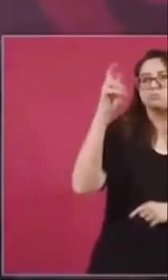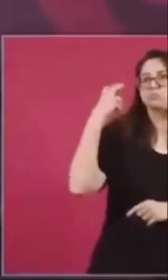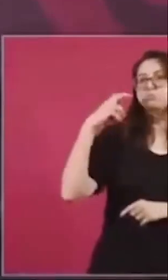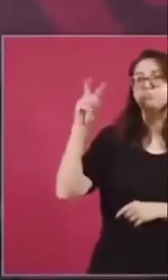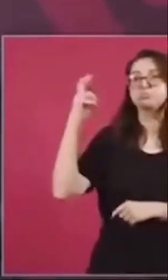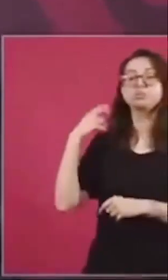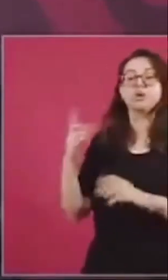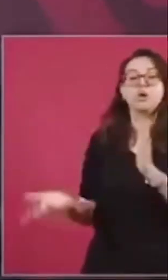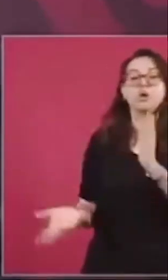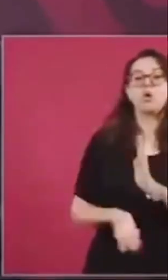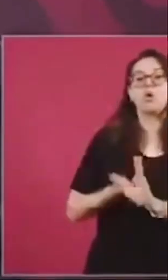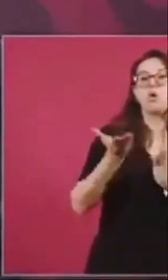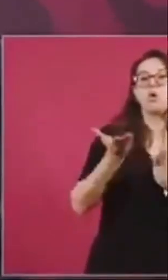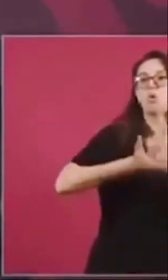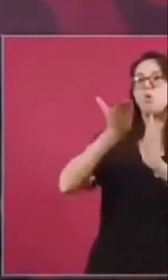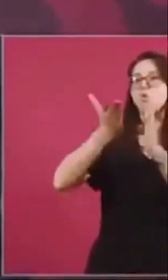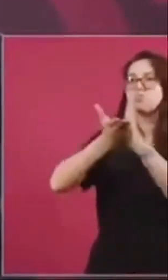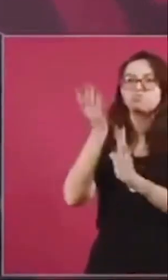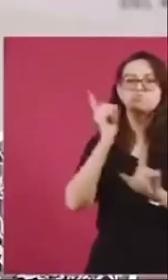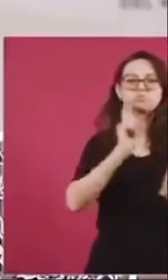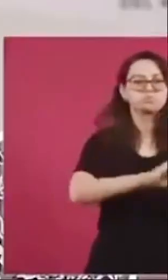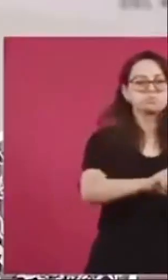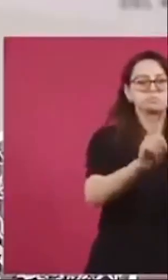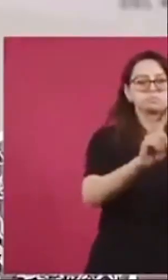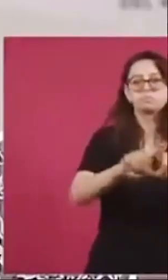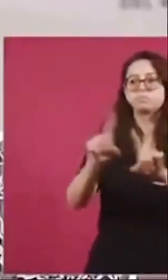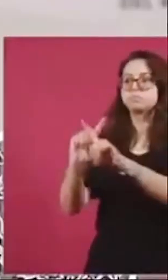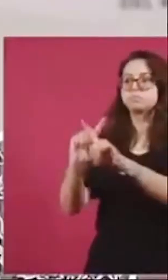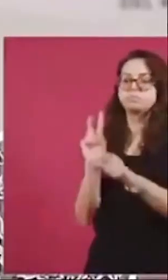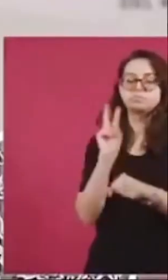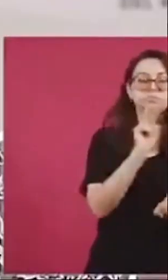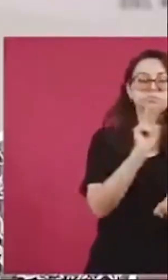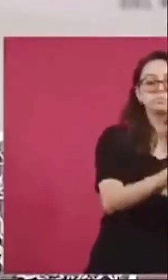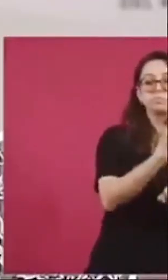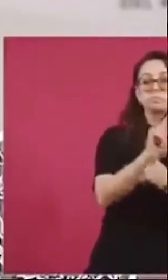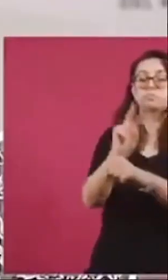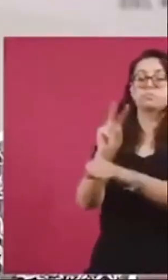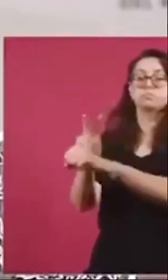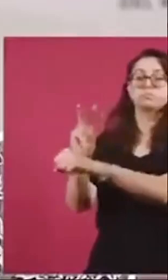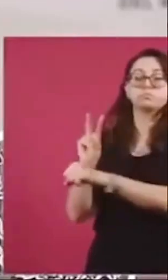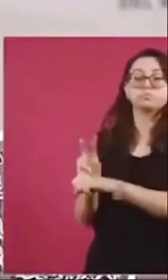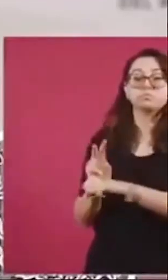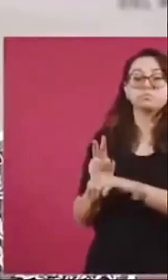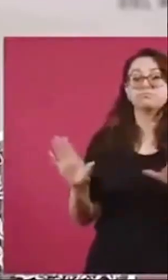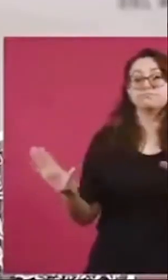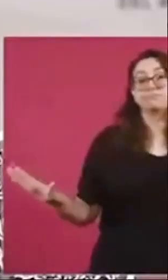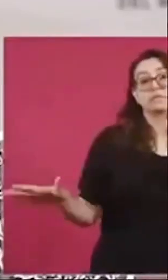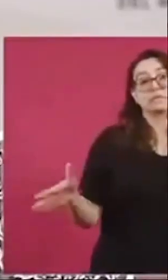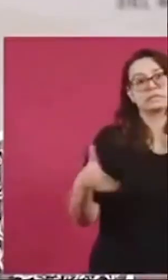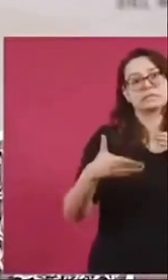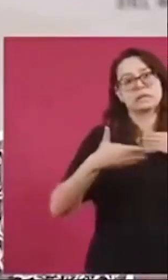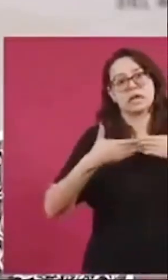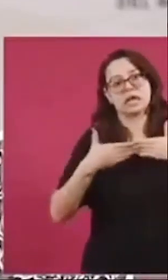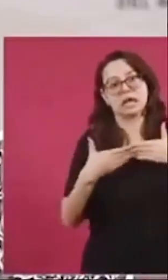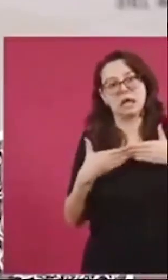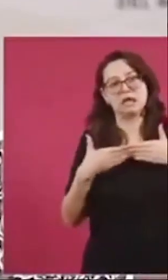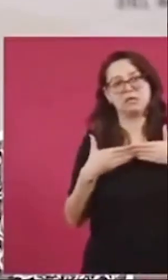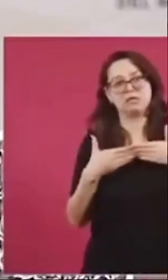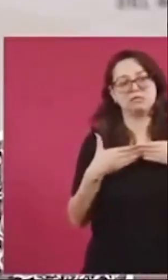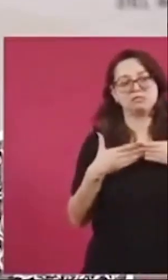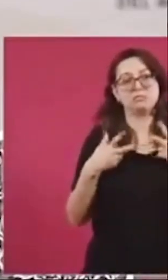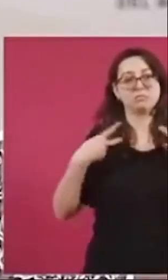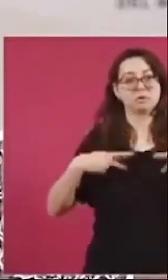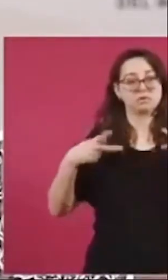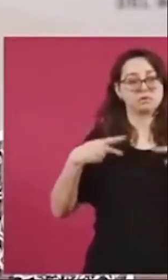podría solicitar la nulidad de las elecciones si considera que no se respetaron las condiciones de equidad. Entonces, me parece que ya es